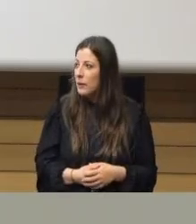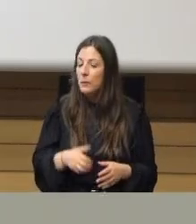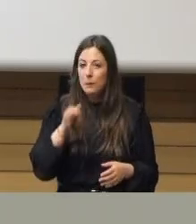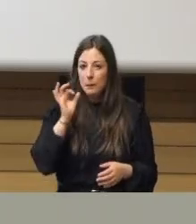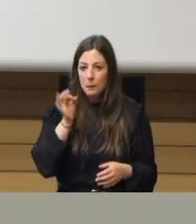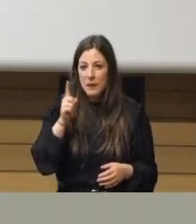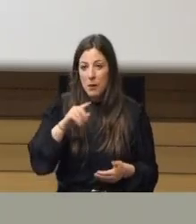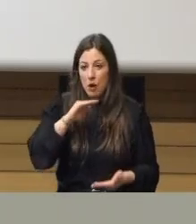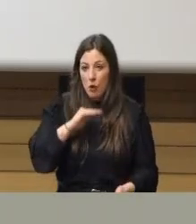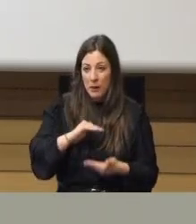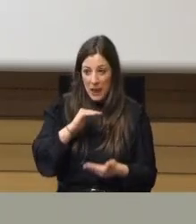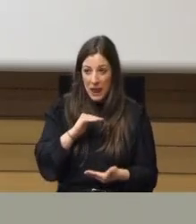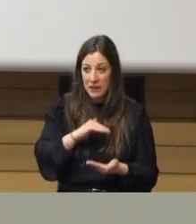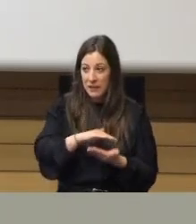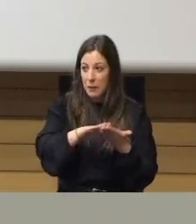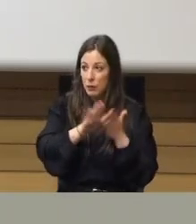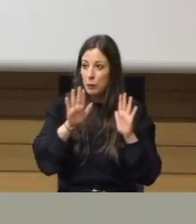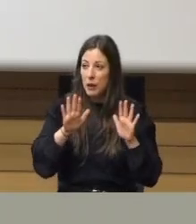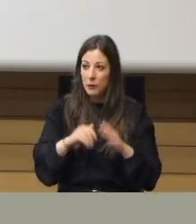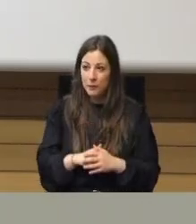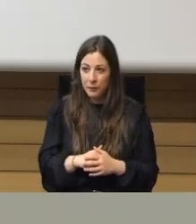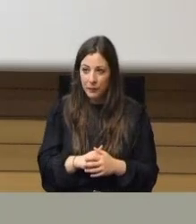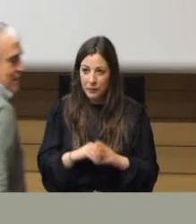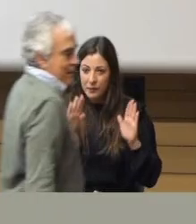competencias, pero lo que te puede ser es el instinto.